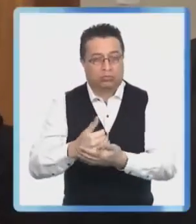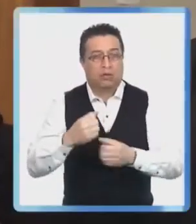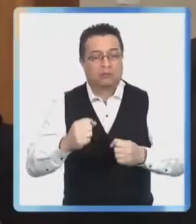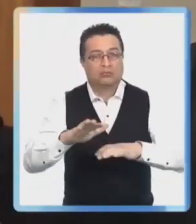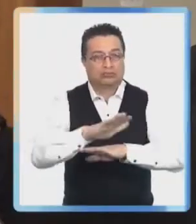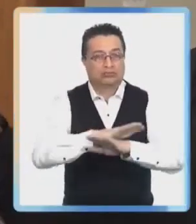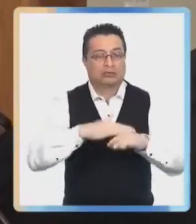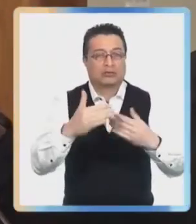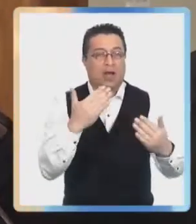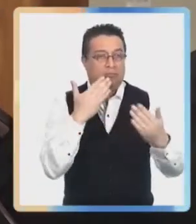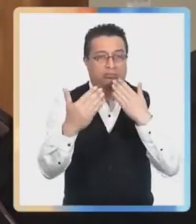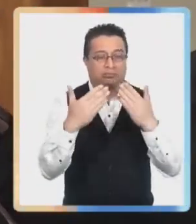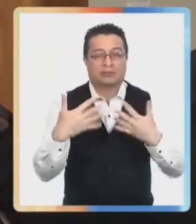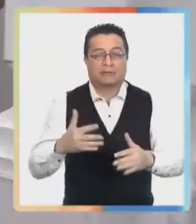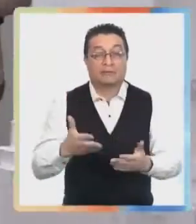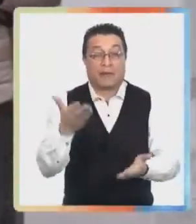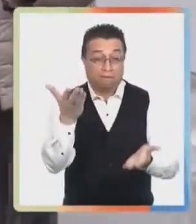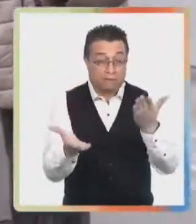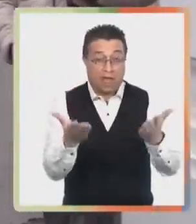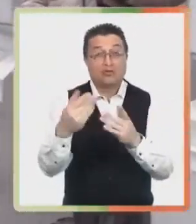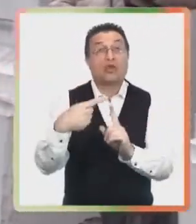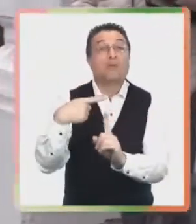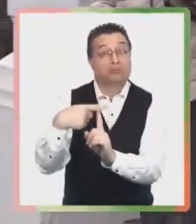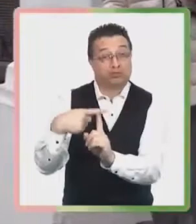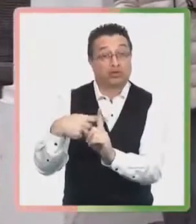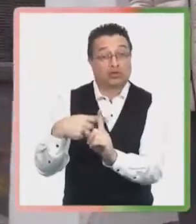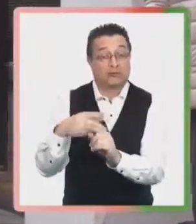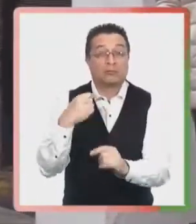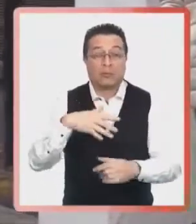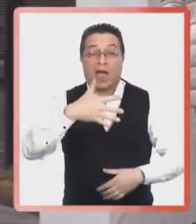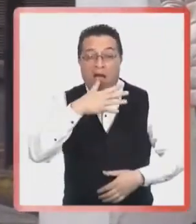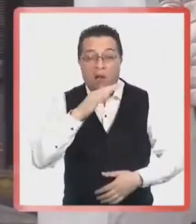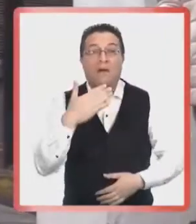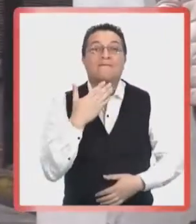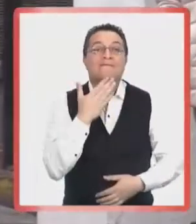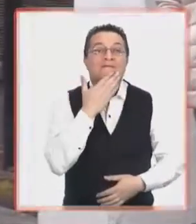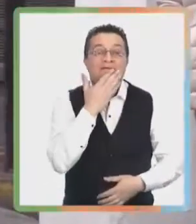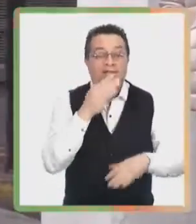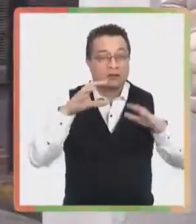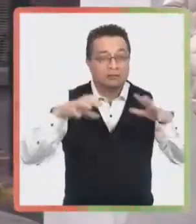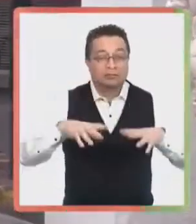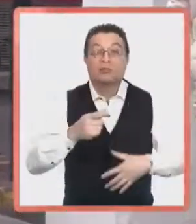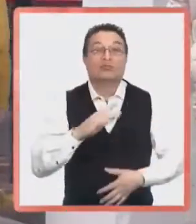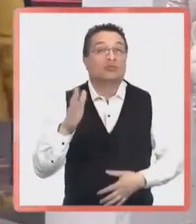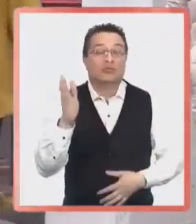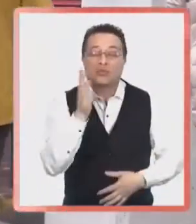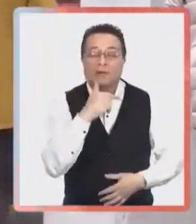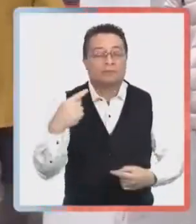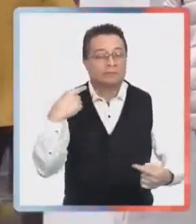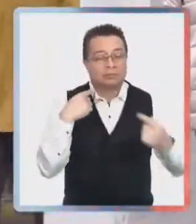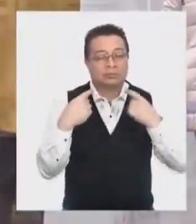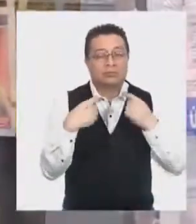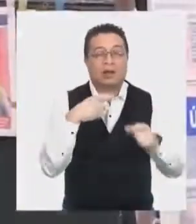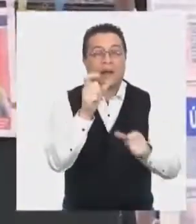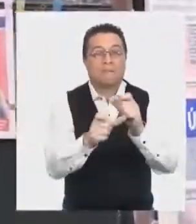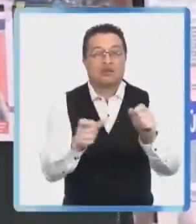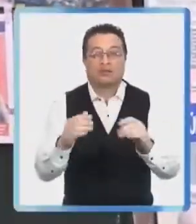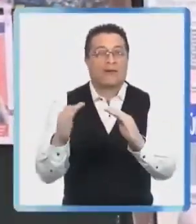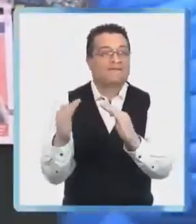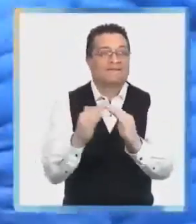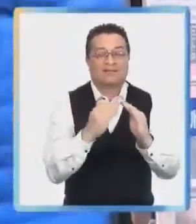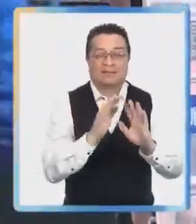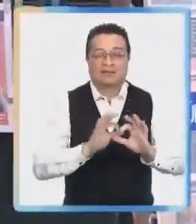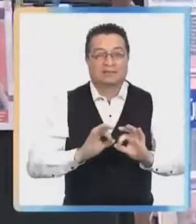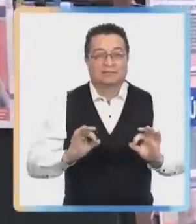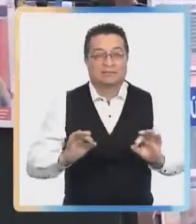aplicado bien los planes de contingencia ya conversados. El balance es positivo en relación a agua y nieve caída, además de no haber afectación a personas